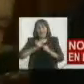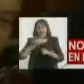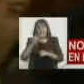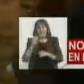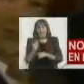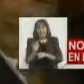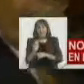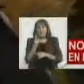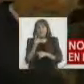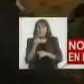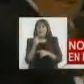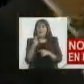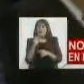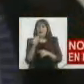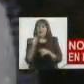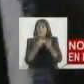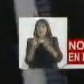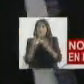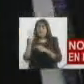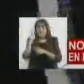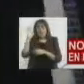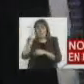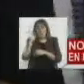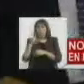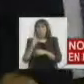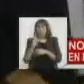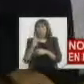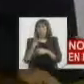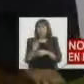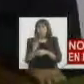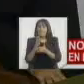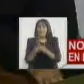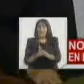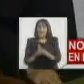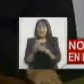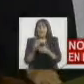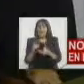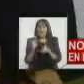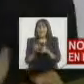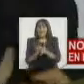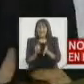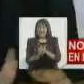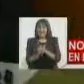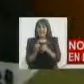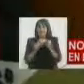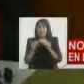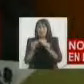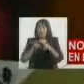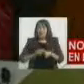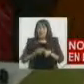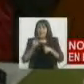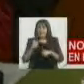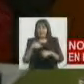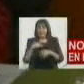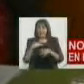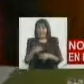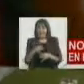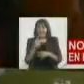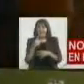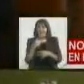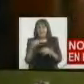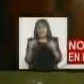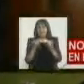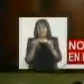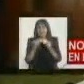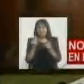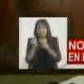La Haya. Bueno, las visitas en Europa son parte de este accionar, porque nos interesa que el mayor